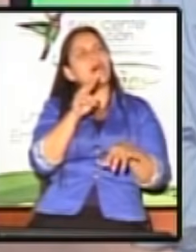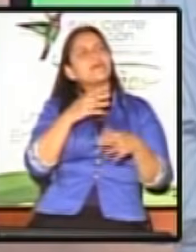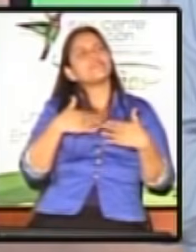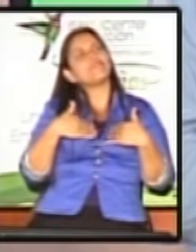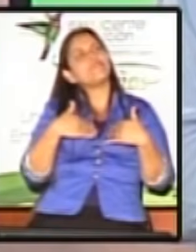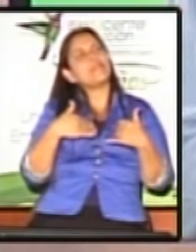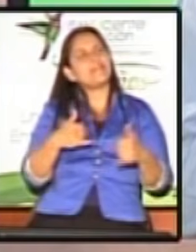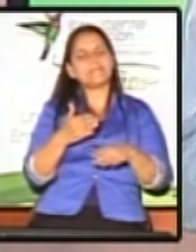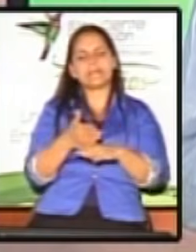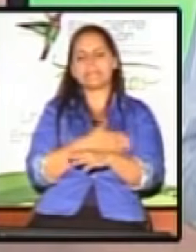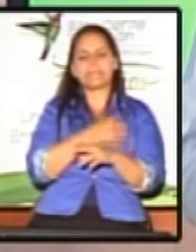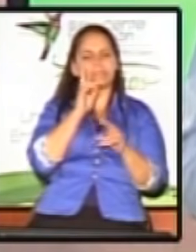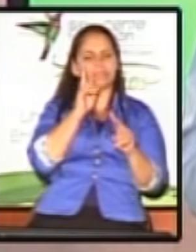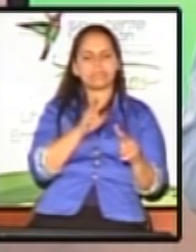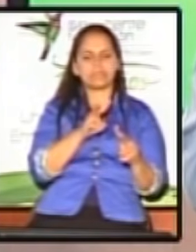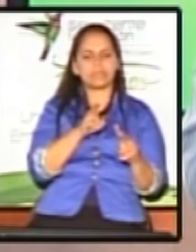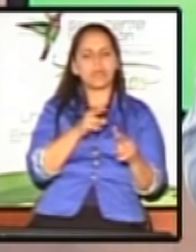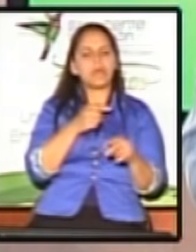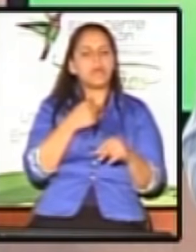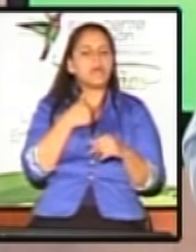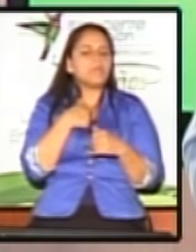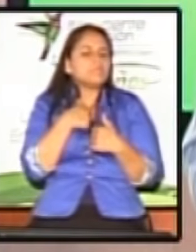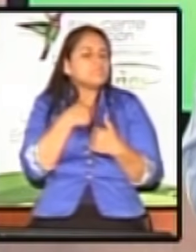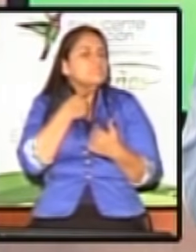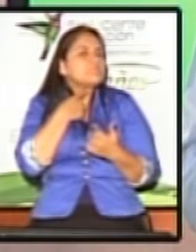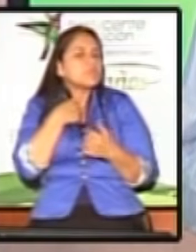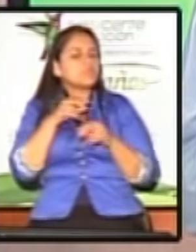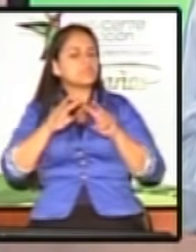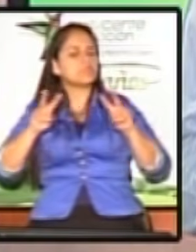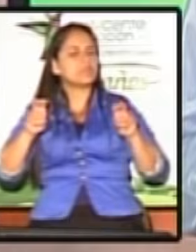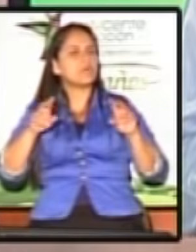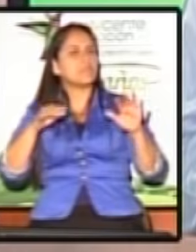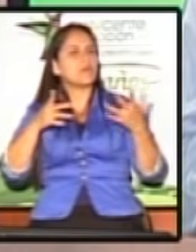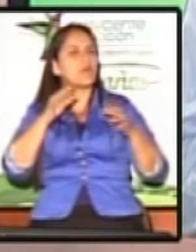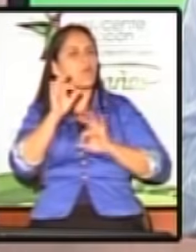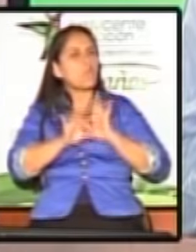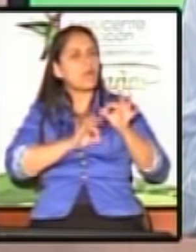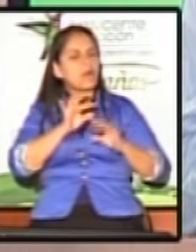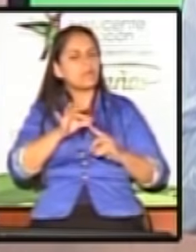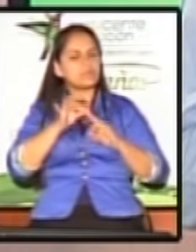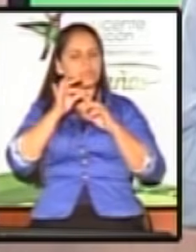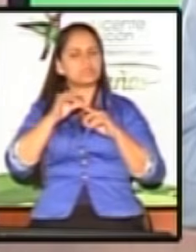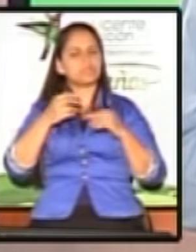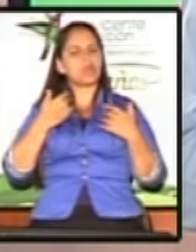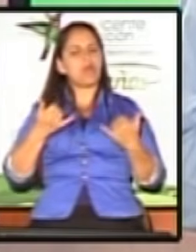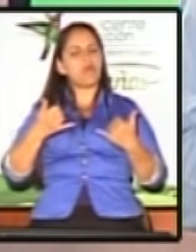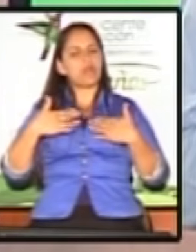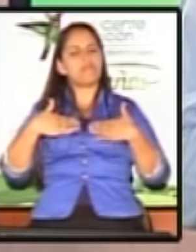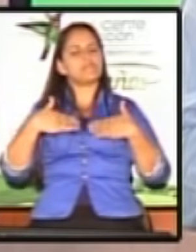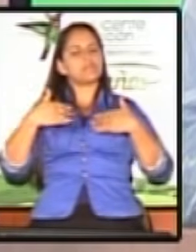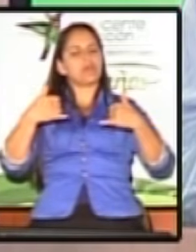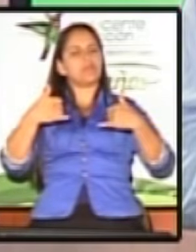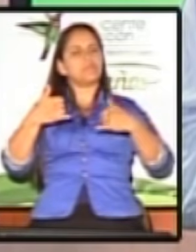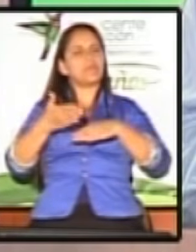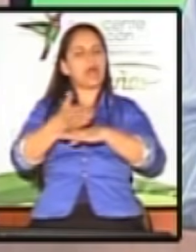ver. Es más, me gusta este cuento del cuidado paliativo porque sabe una cosa, ahora estoy más aliviado que